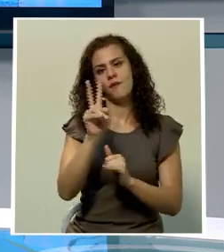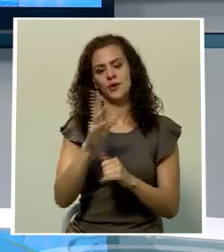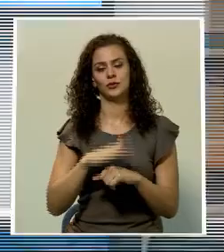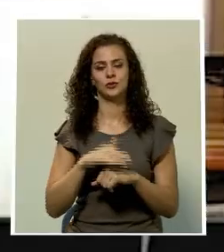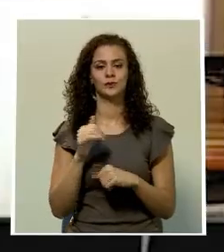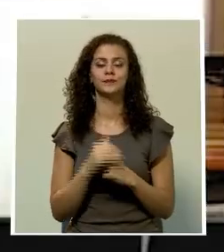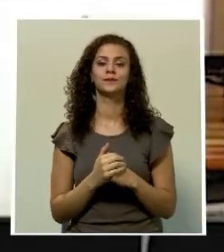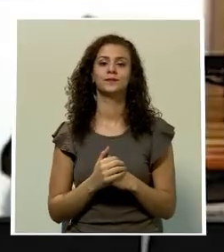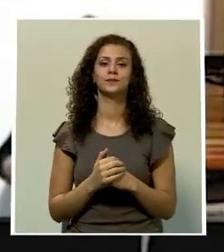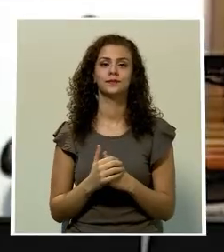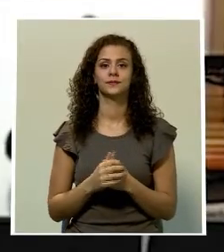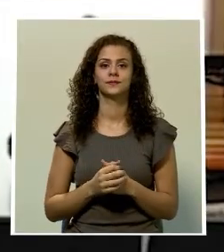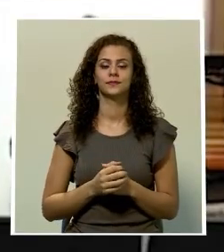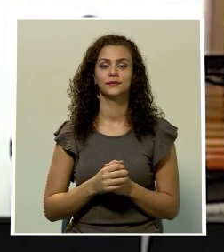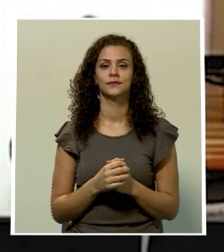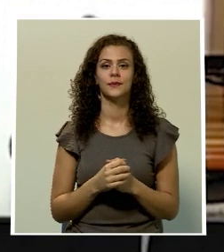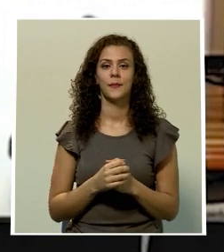virus.